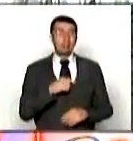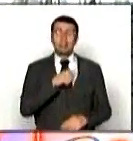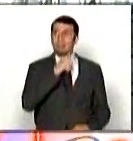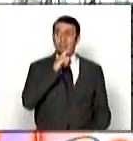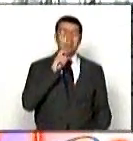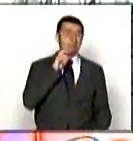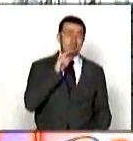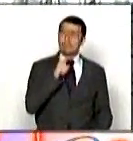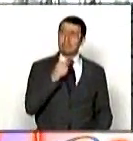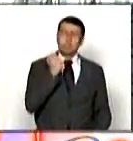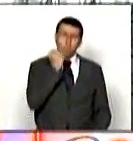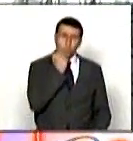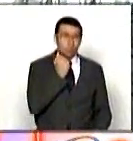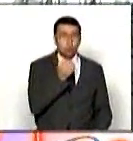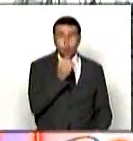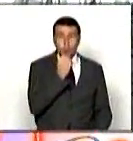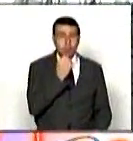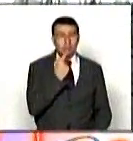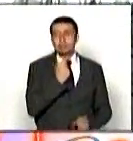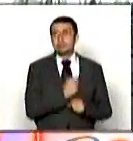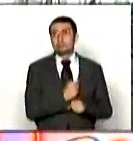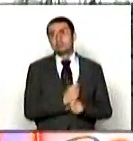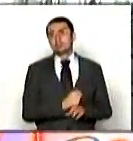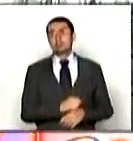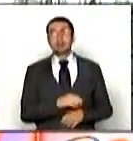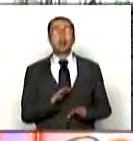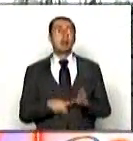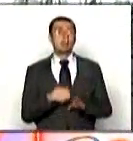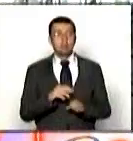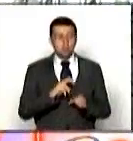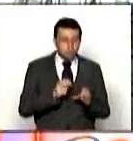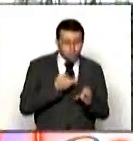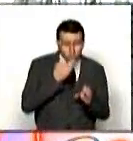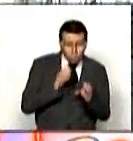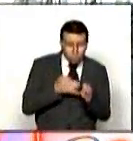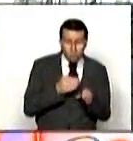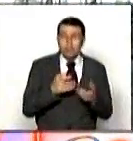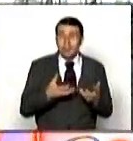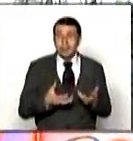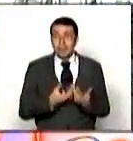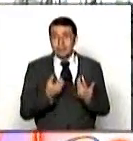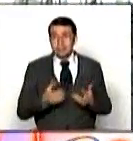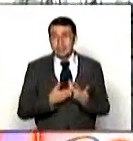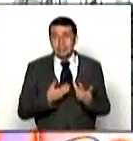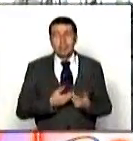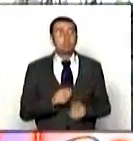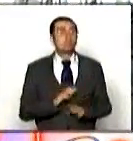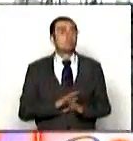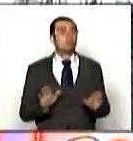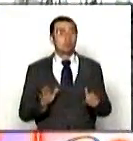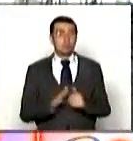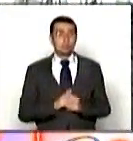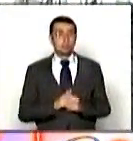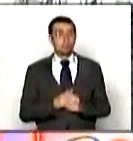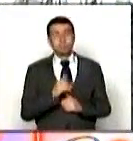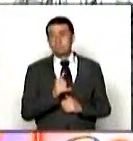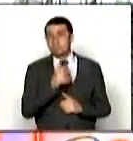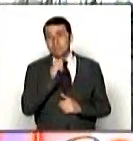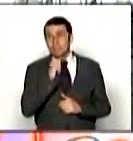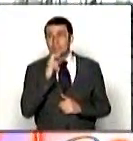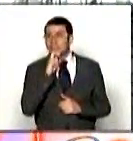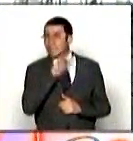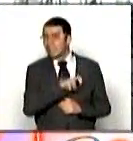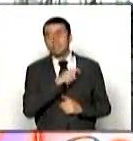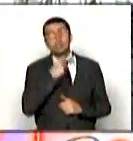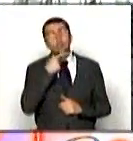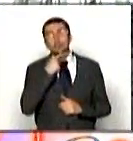dura para comer. O bueno, al menos ella me come la cremita y la ensalada y casi no le gusta la carne ni el